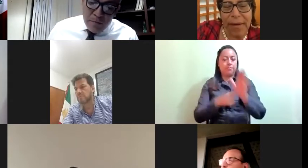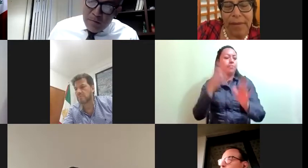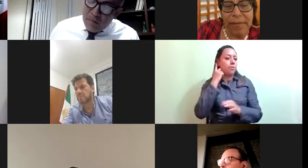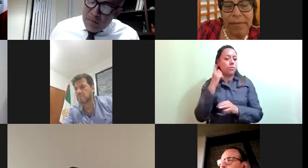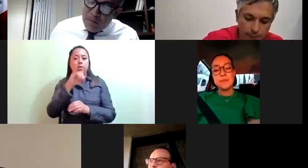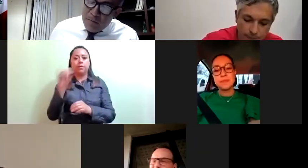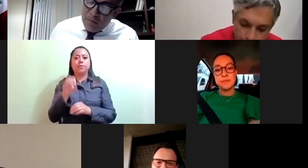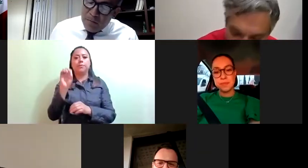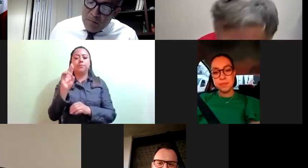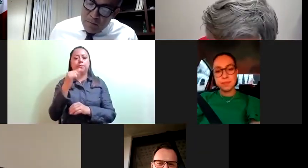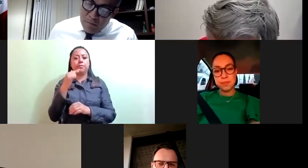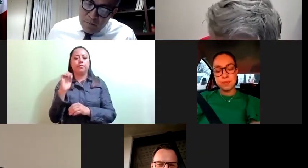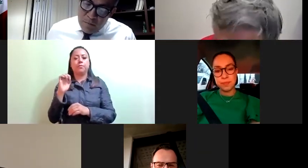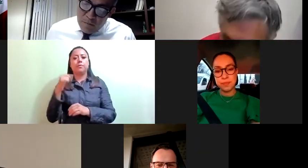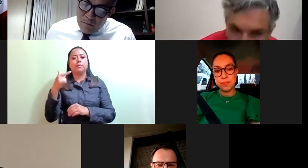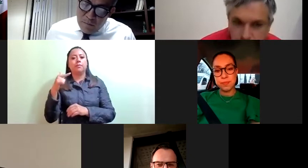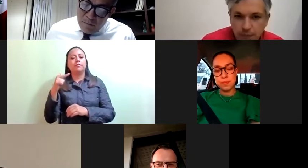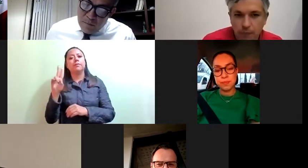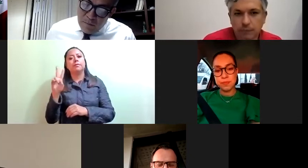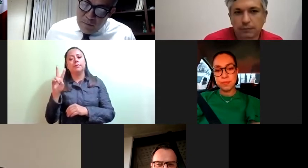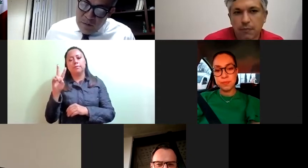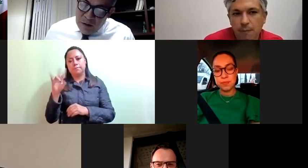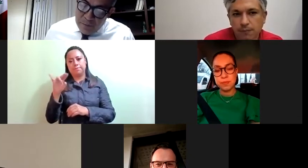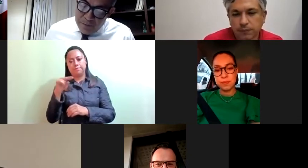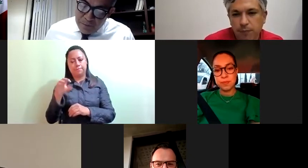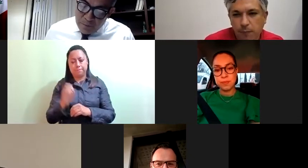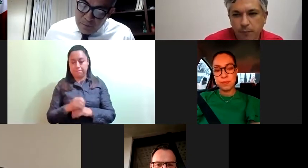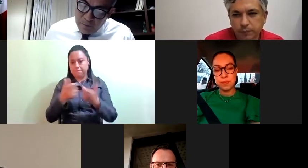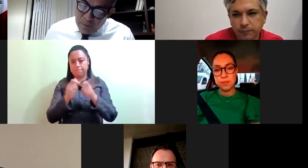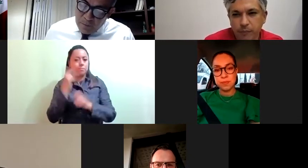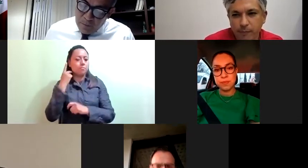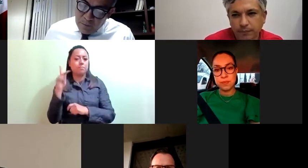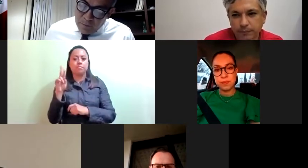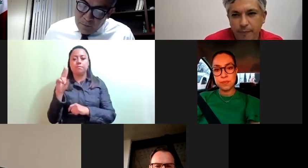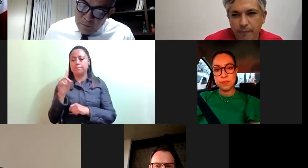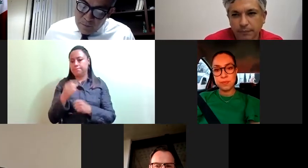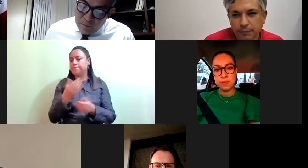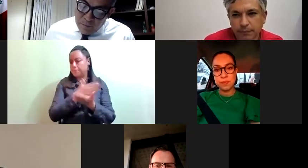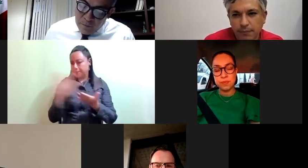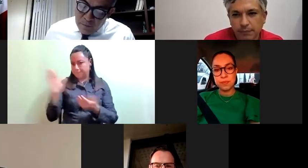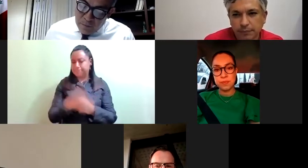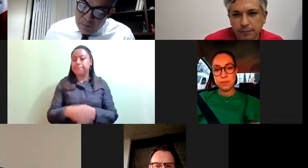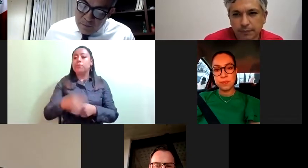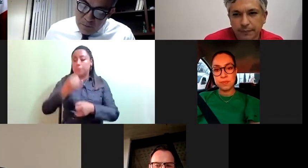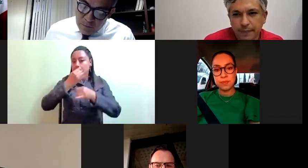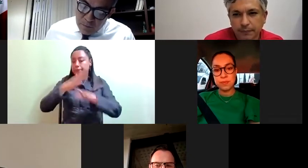Parlamentario del Partido de la Revolución Democrática. Por otro lado, se informa que